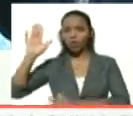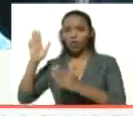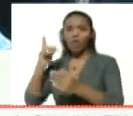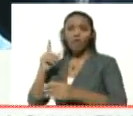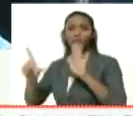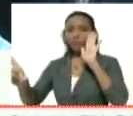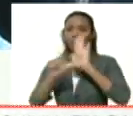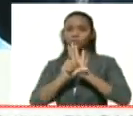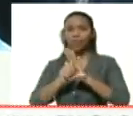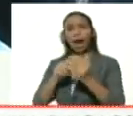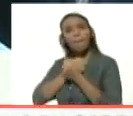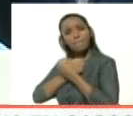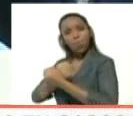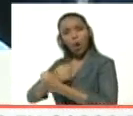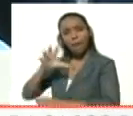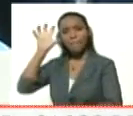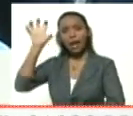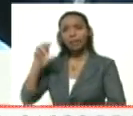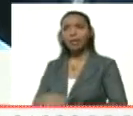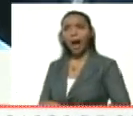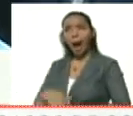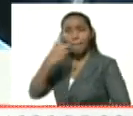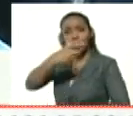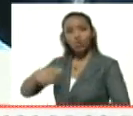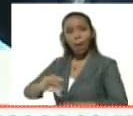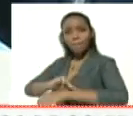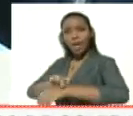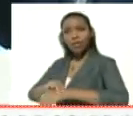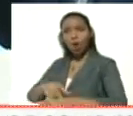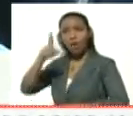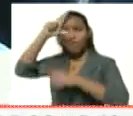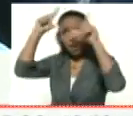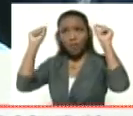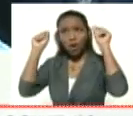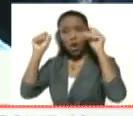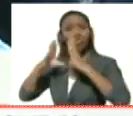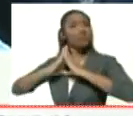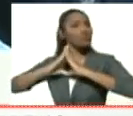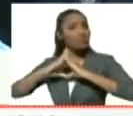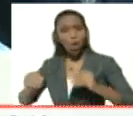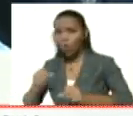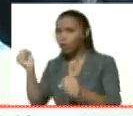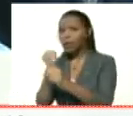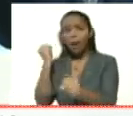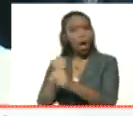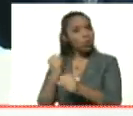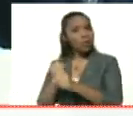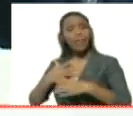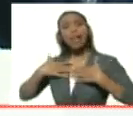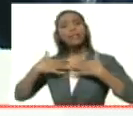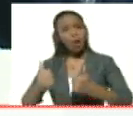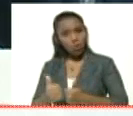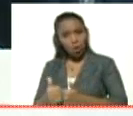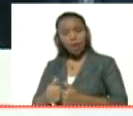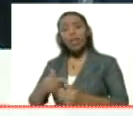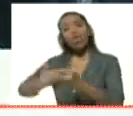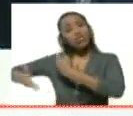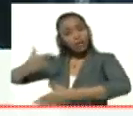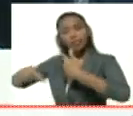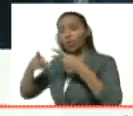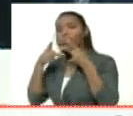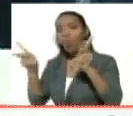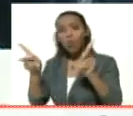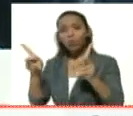y amor a la patria. Al personal médico, enfermero y todos los trabajadores de la salud y de los servicios